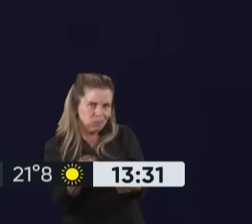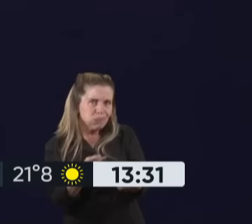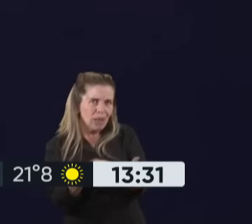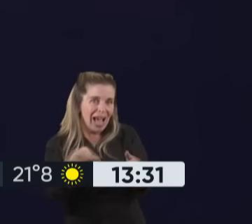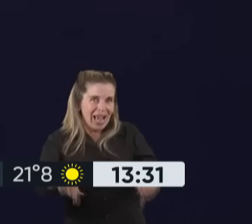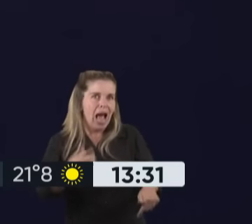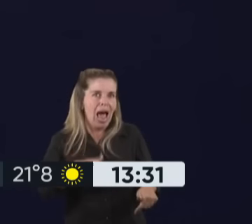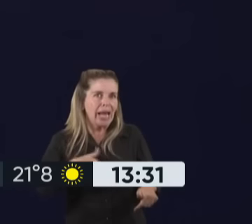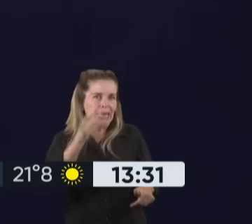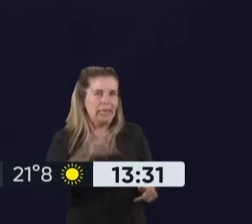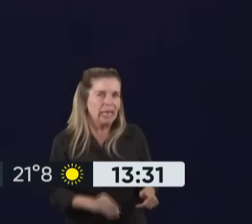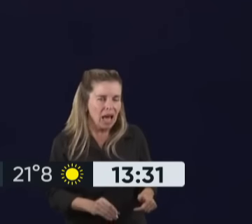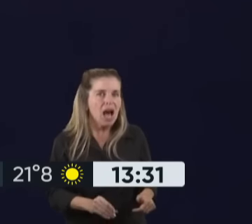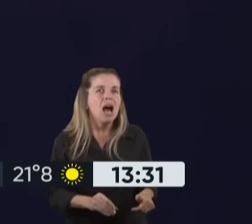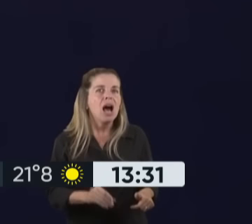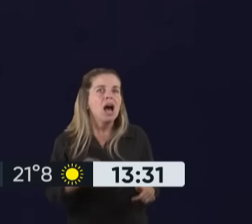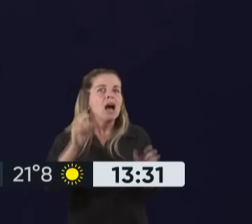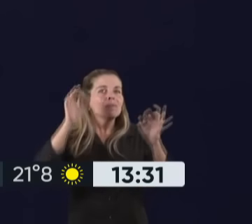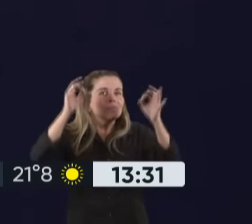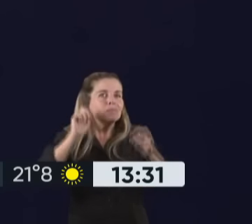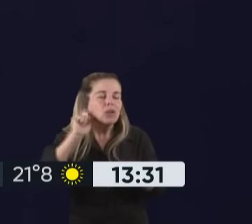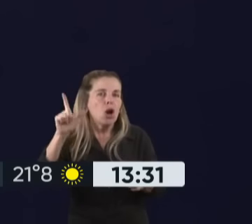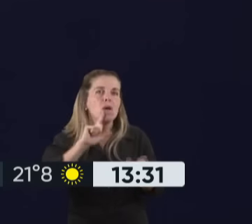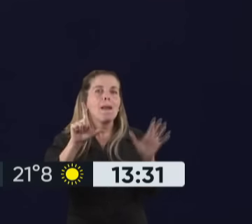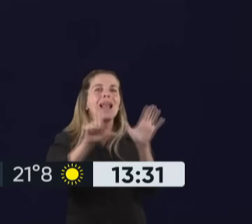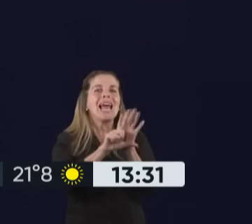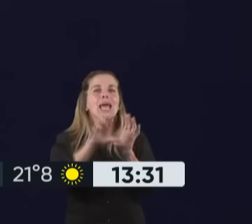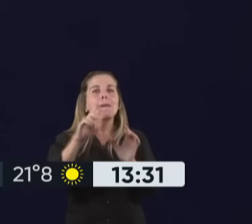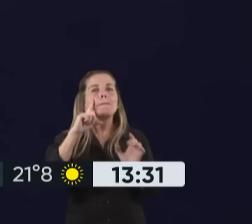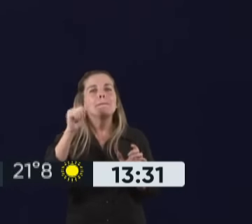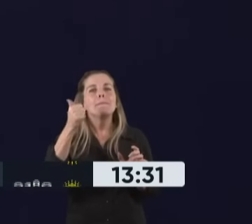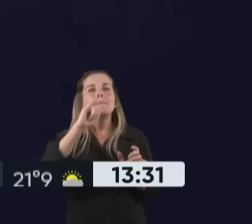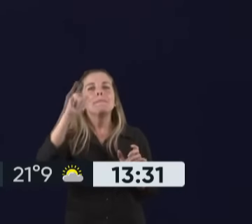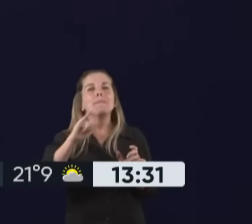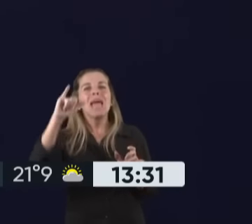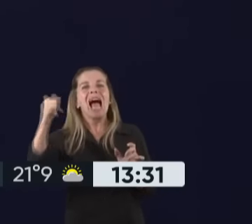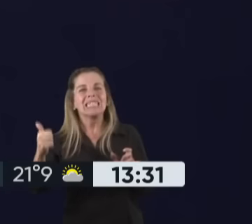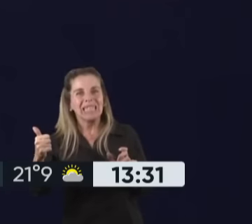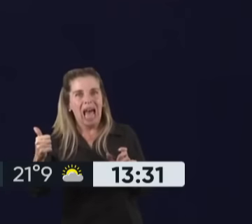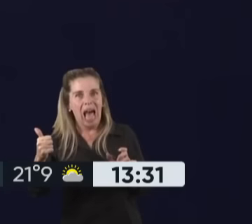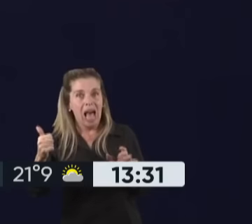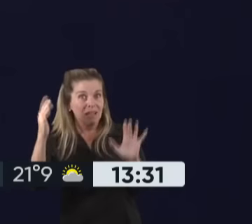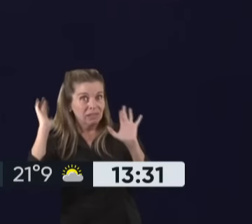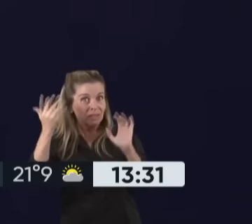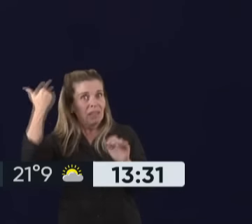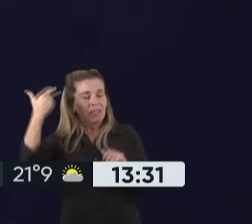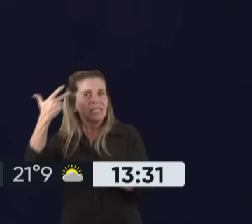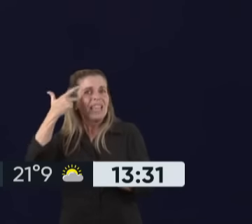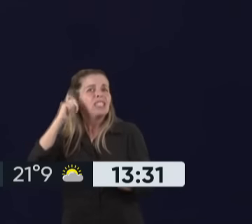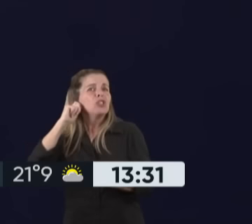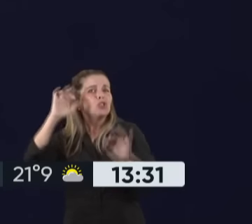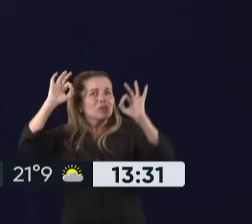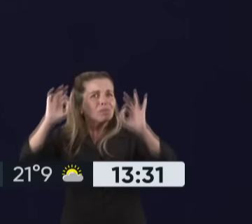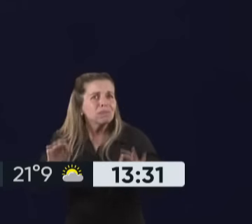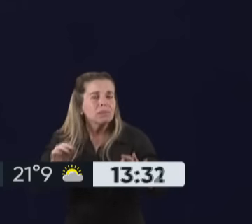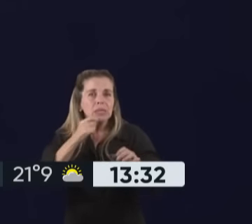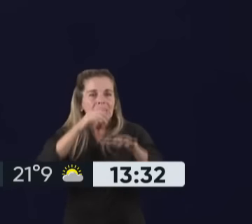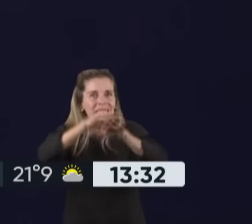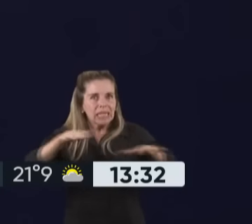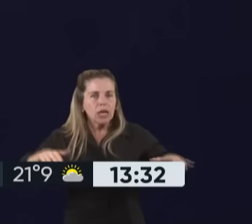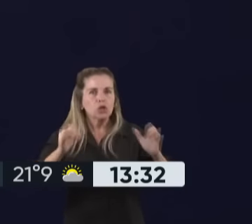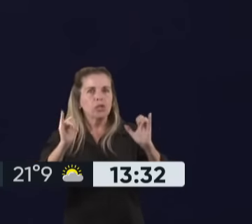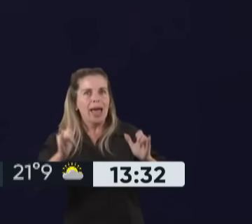la Argentina hace tiempo la ley Piazza, que era hasta los 18 años, los chicos abusados sexualmente, en